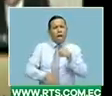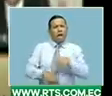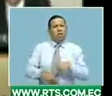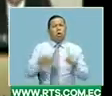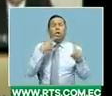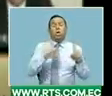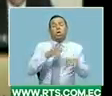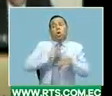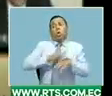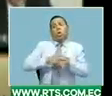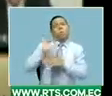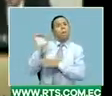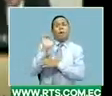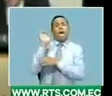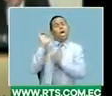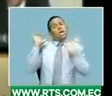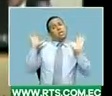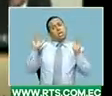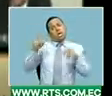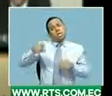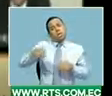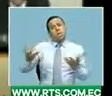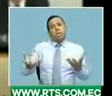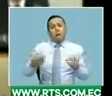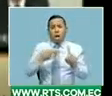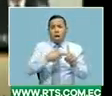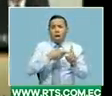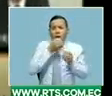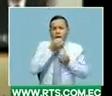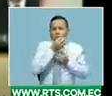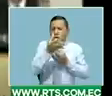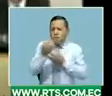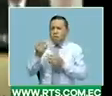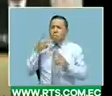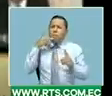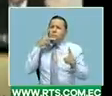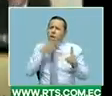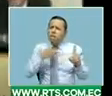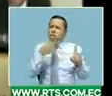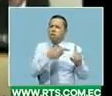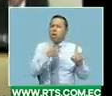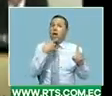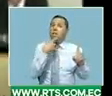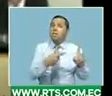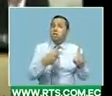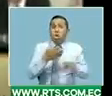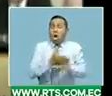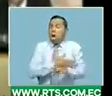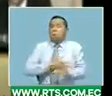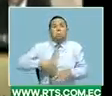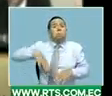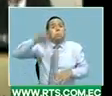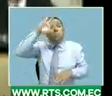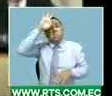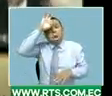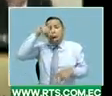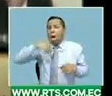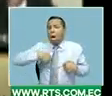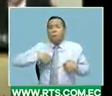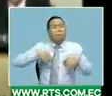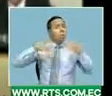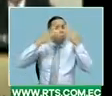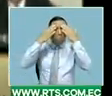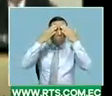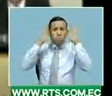había que usar lo que había a la mano. Vino a mentir a la comisión, a decir que no se le había informado, que no tenía